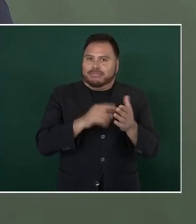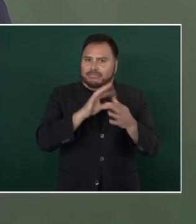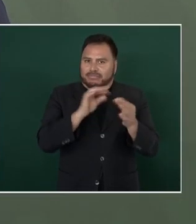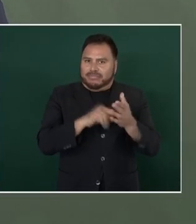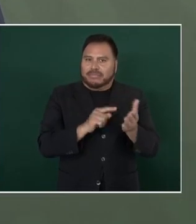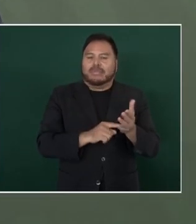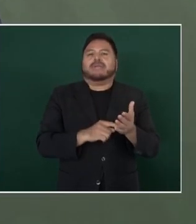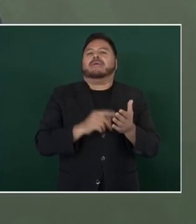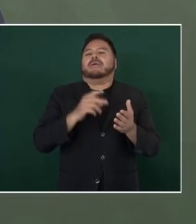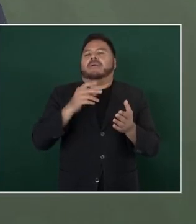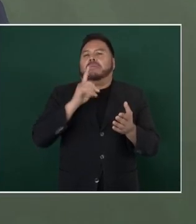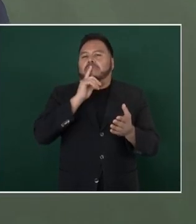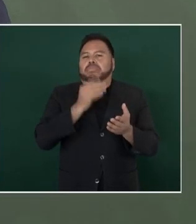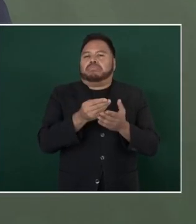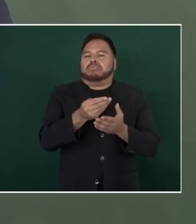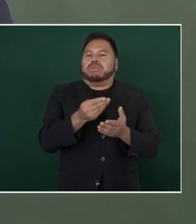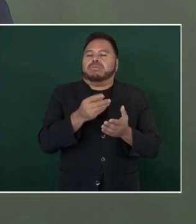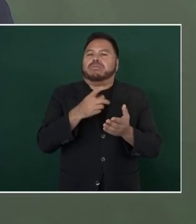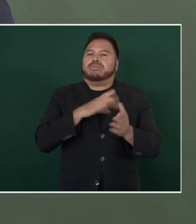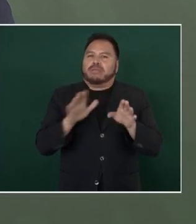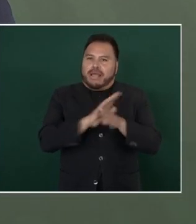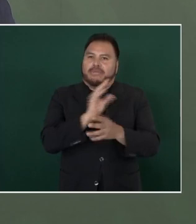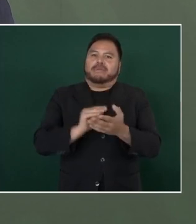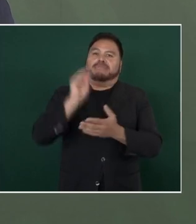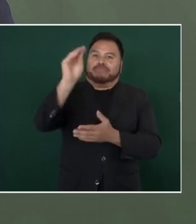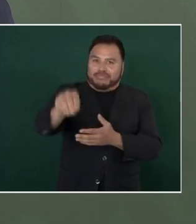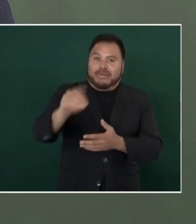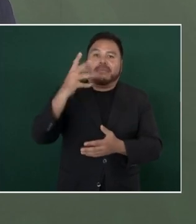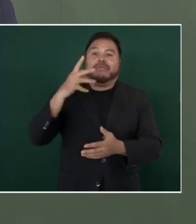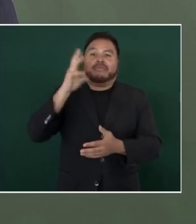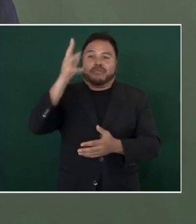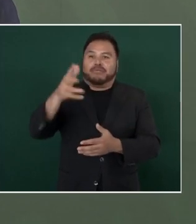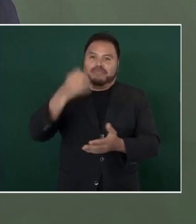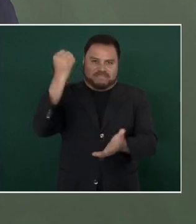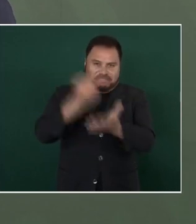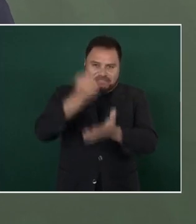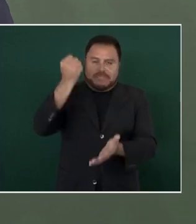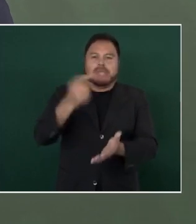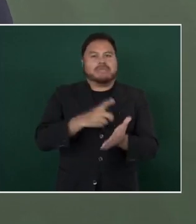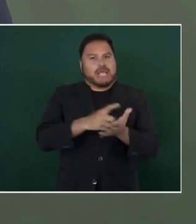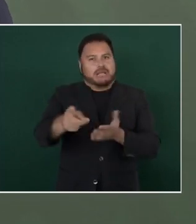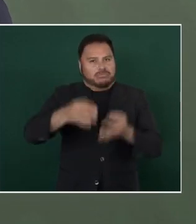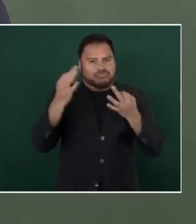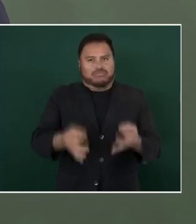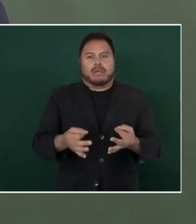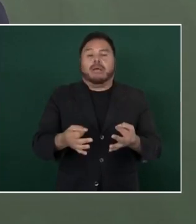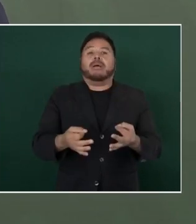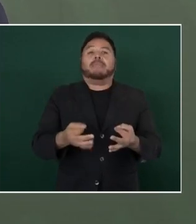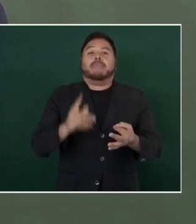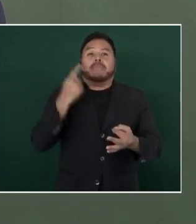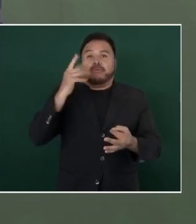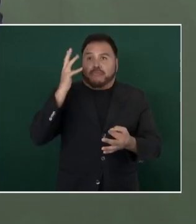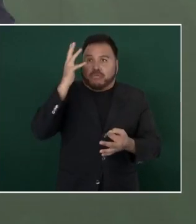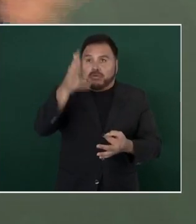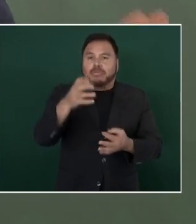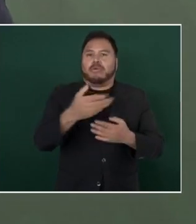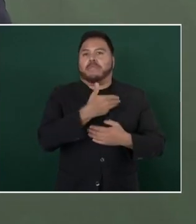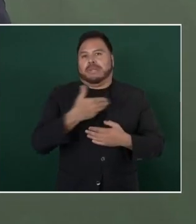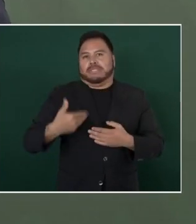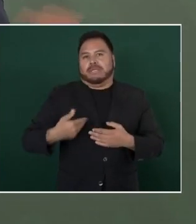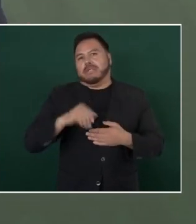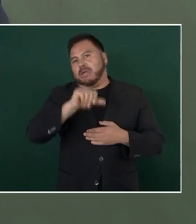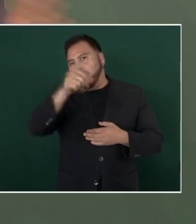convierta en derechos, para que esté quien esté en la presidencia, no puedan